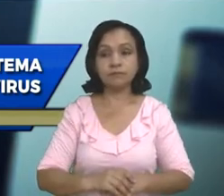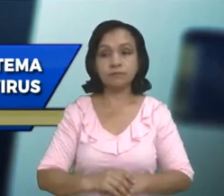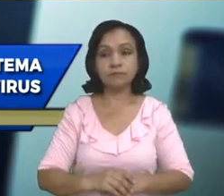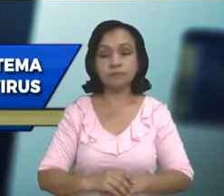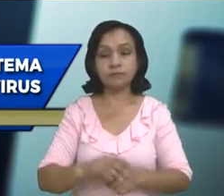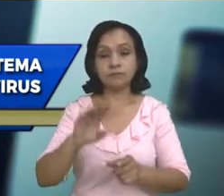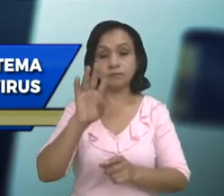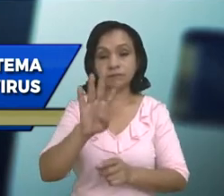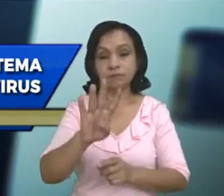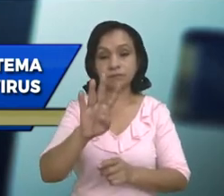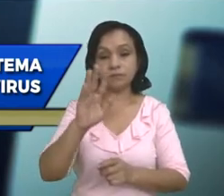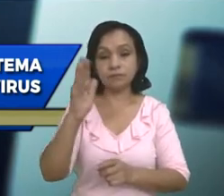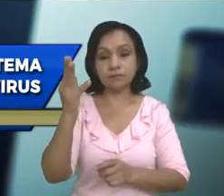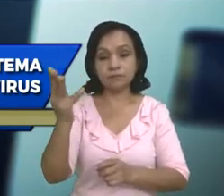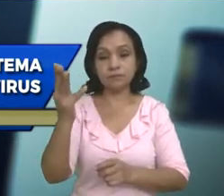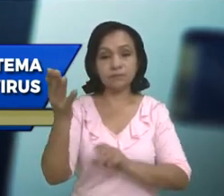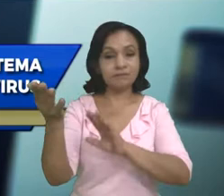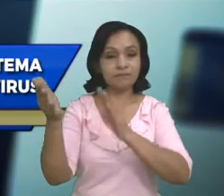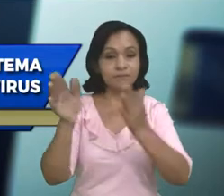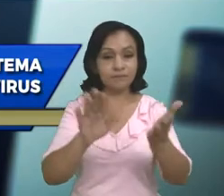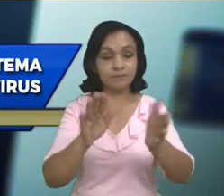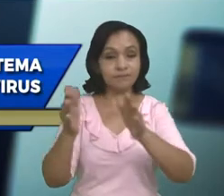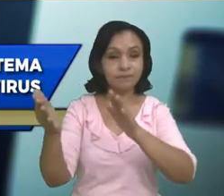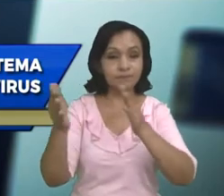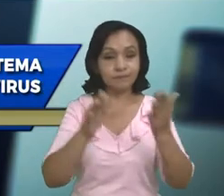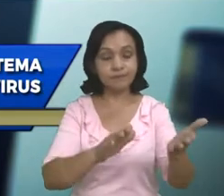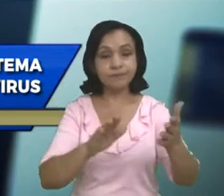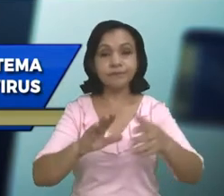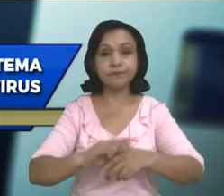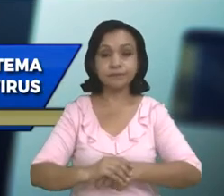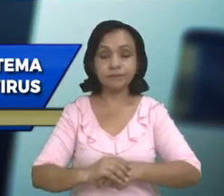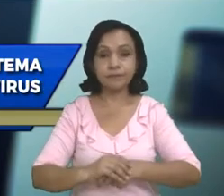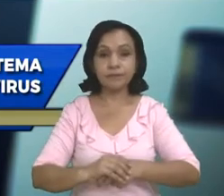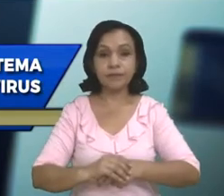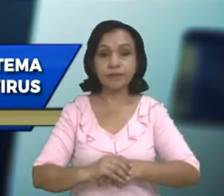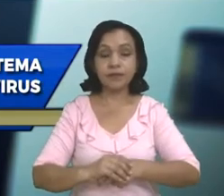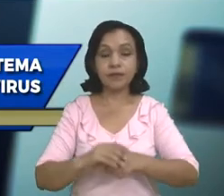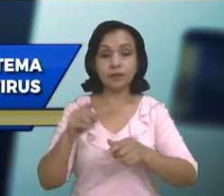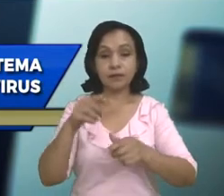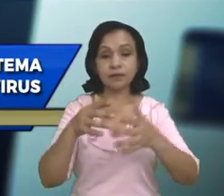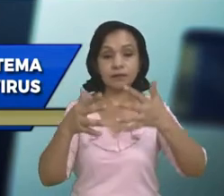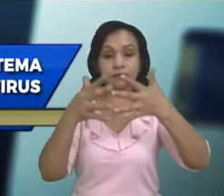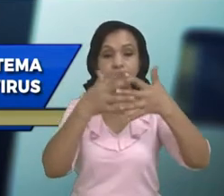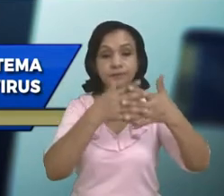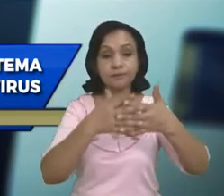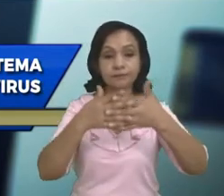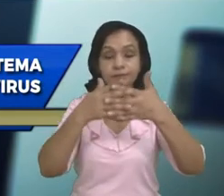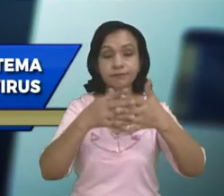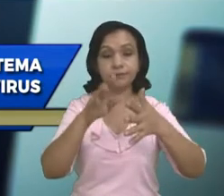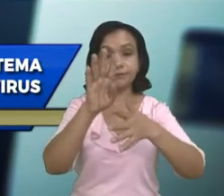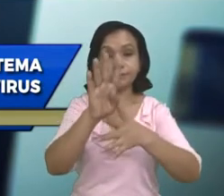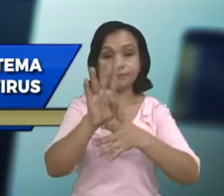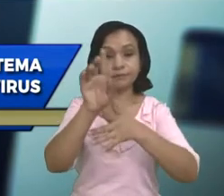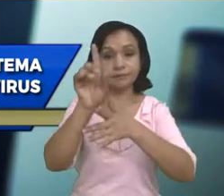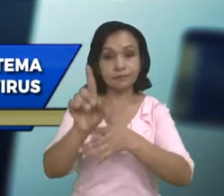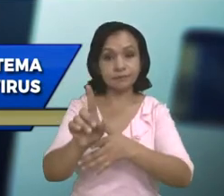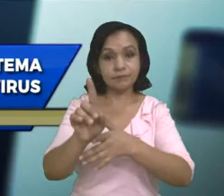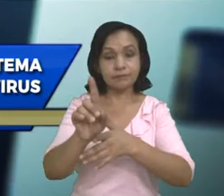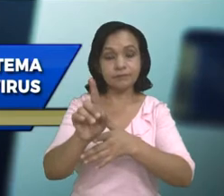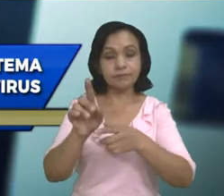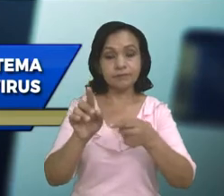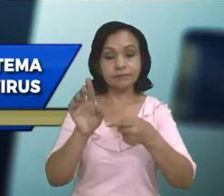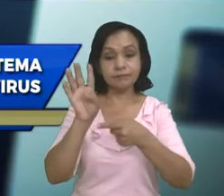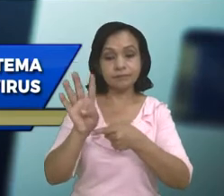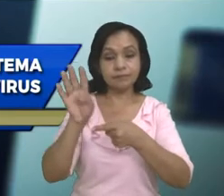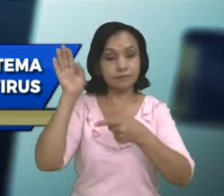es 49 fallecidos de los cuales en estados unidos reporta 40 y 14 en